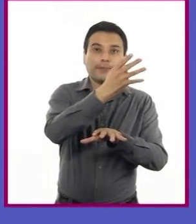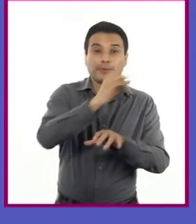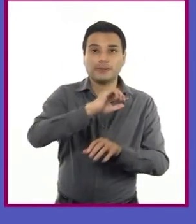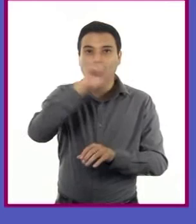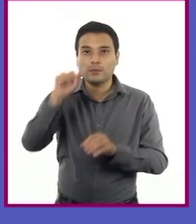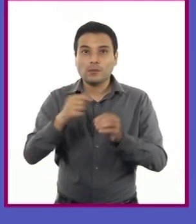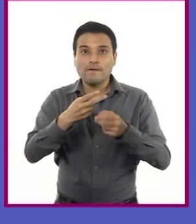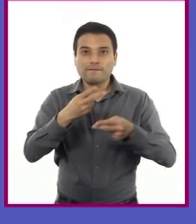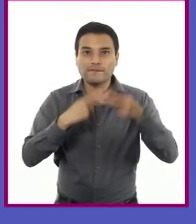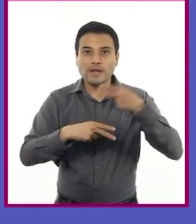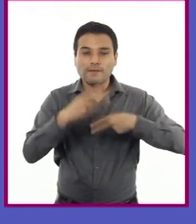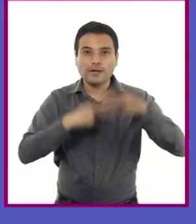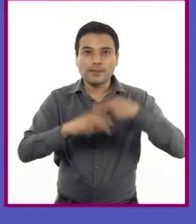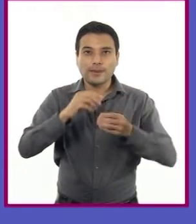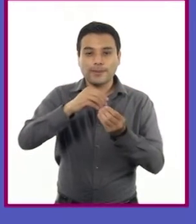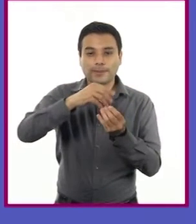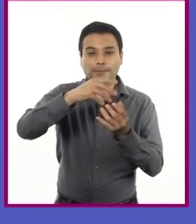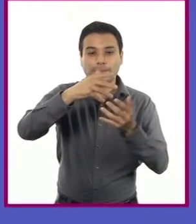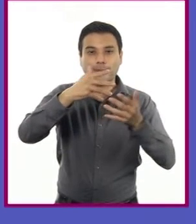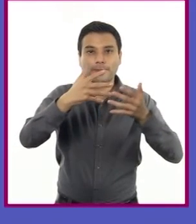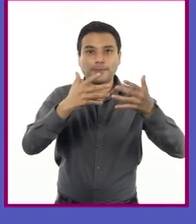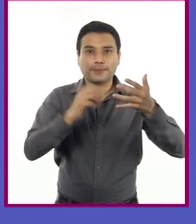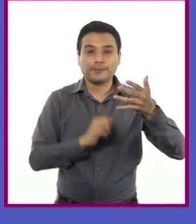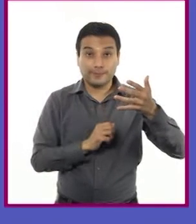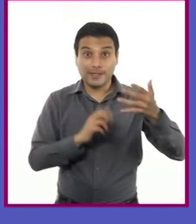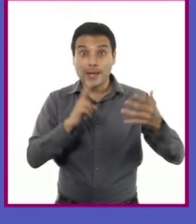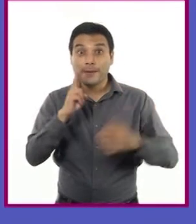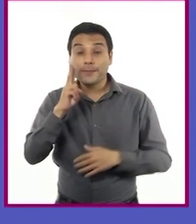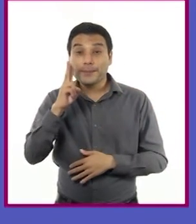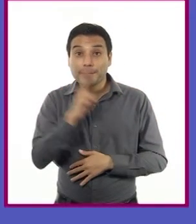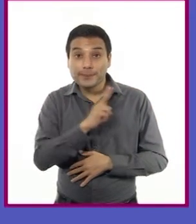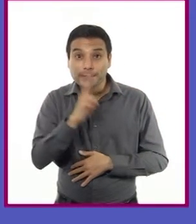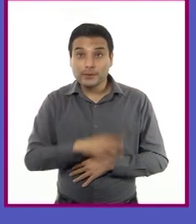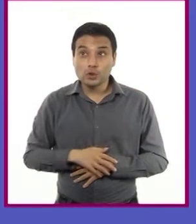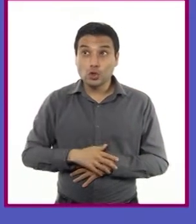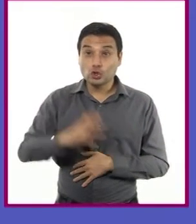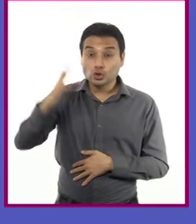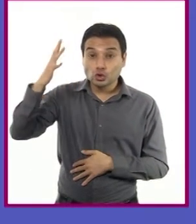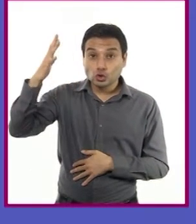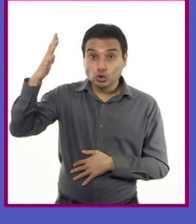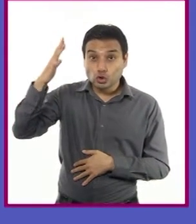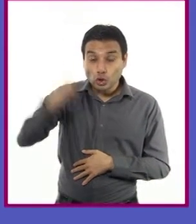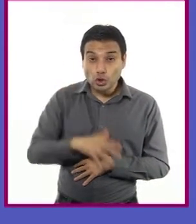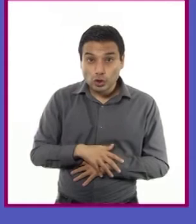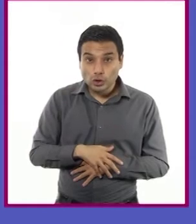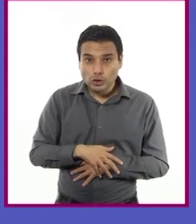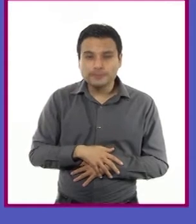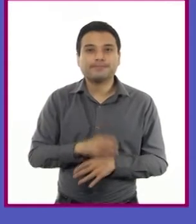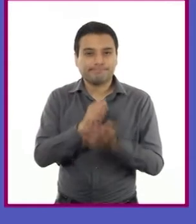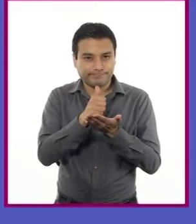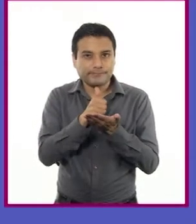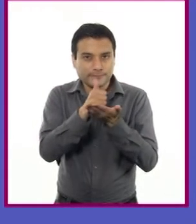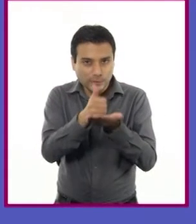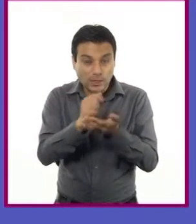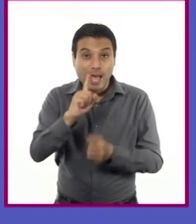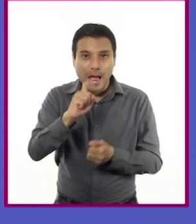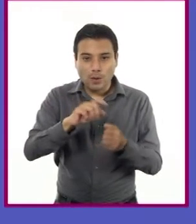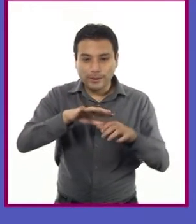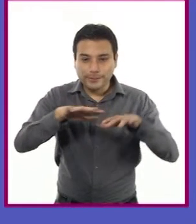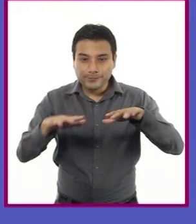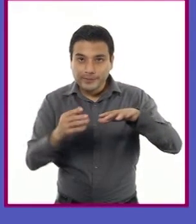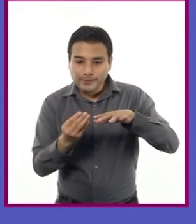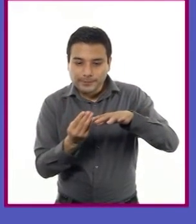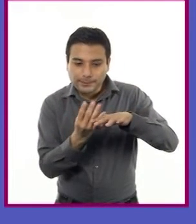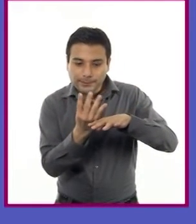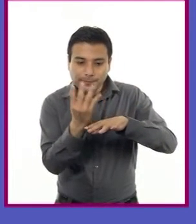evaporación. Conclusión: el viento y el sol son 2 agentes de la evaporación. Si